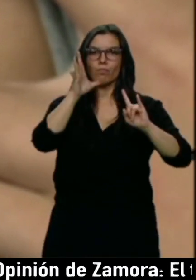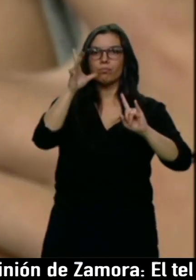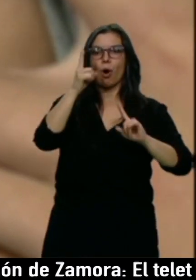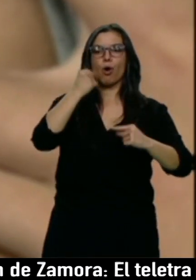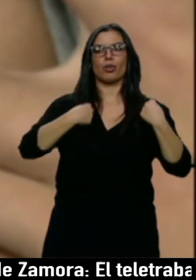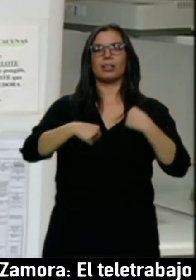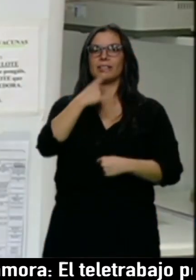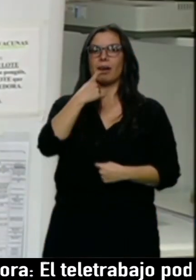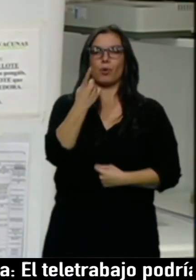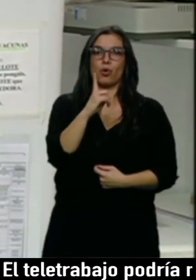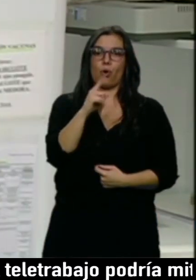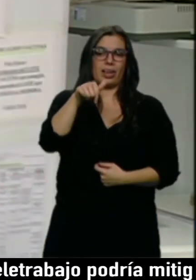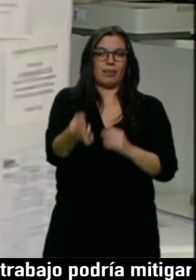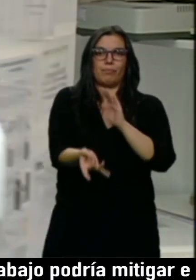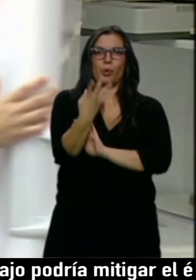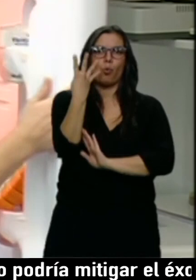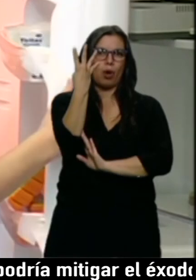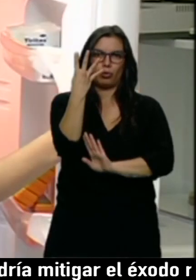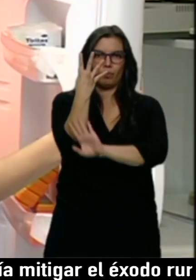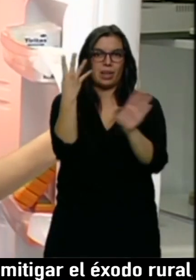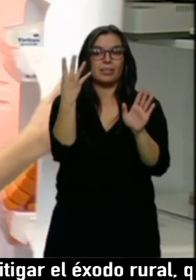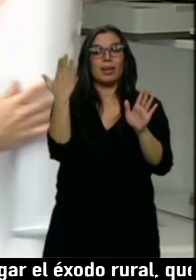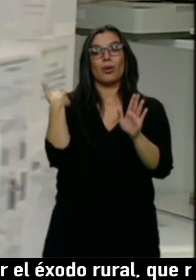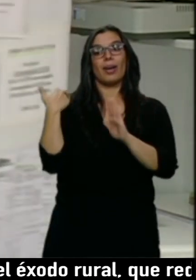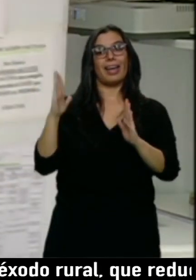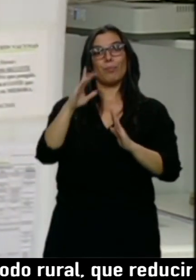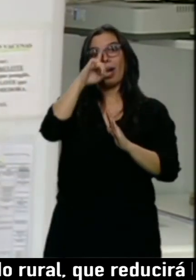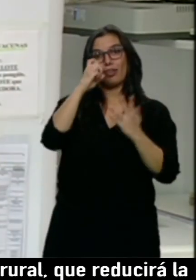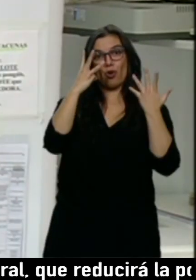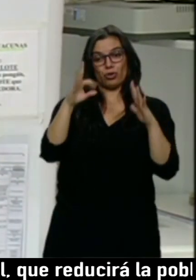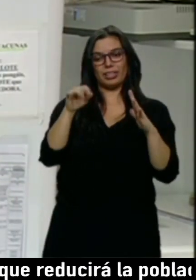4 casos. Pero en los años 80 la vacuna no era tan efectiva y